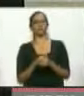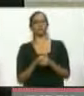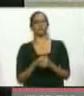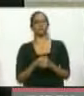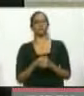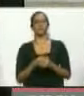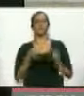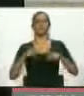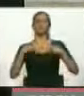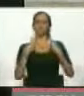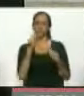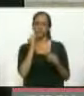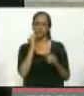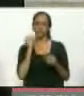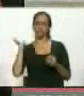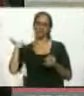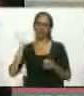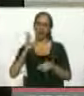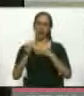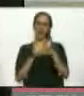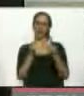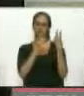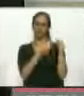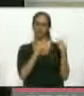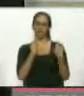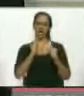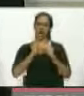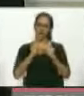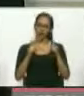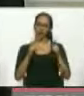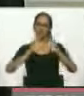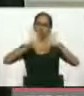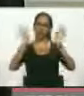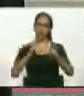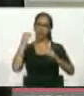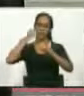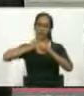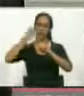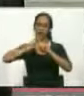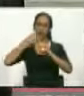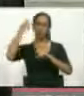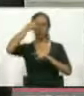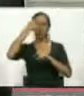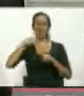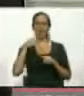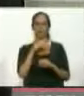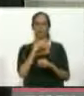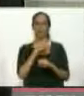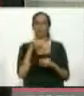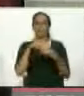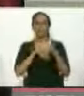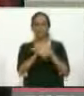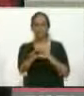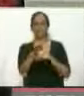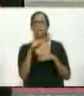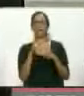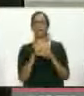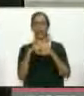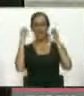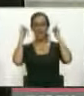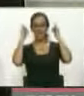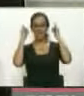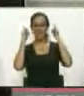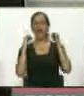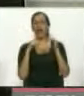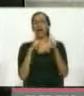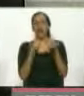las nuevas generaciones han venido asumiendo diversas formas de lucha el pueblo chileno se ha metido bueno se metió en viña del mar bueno